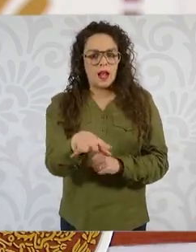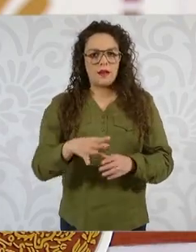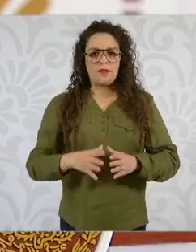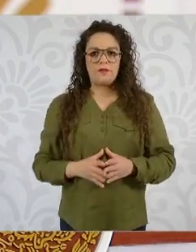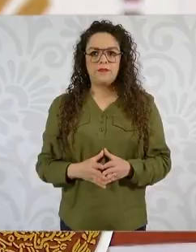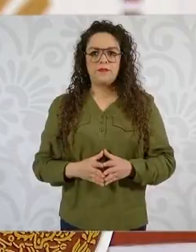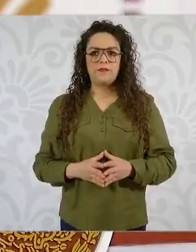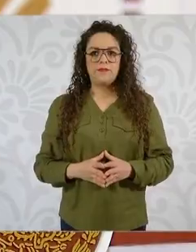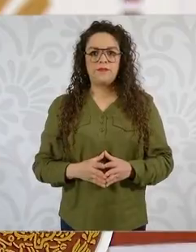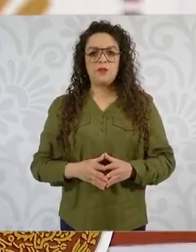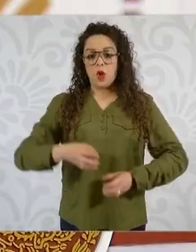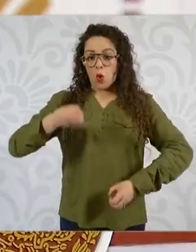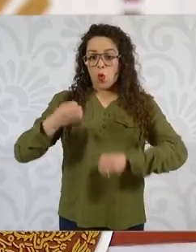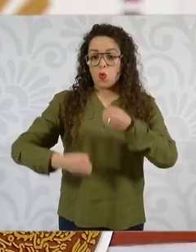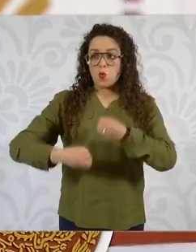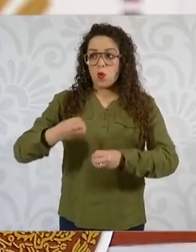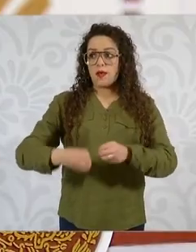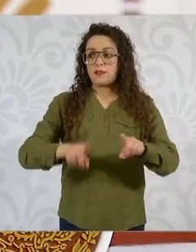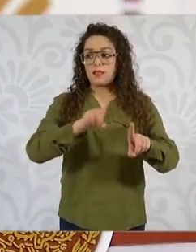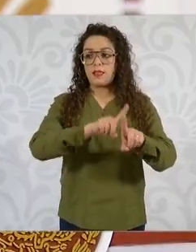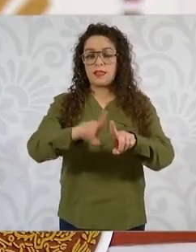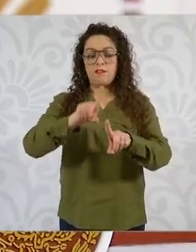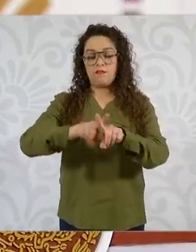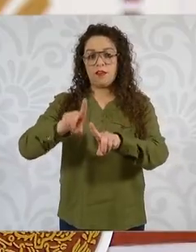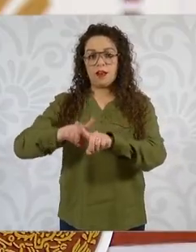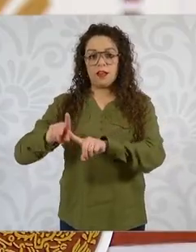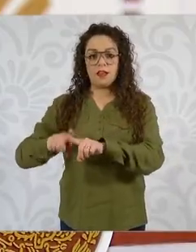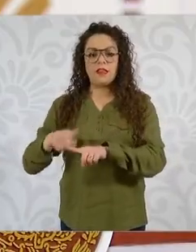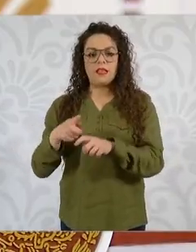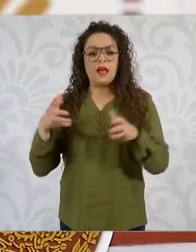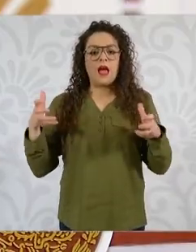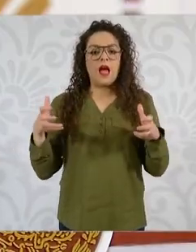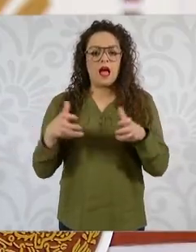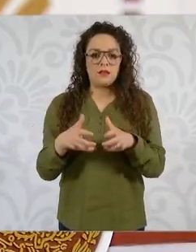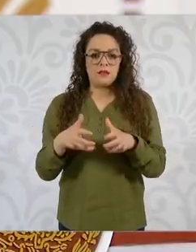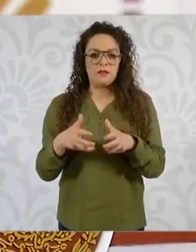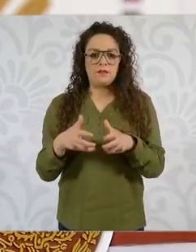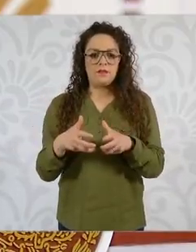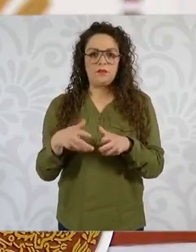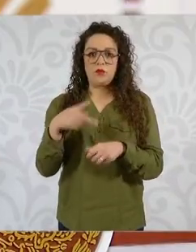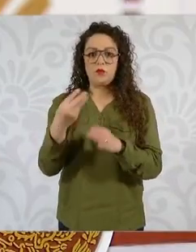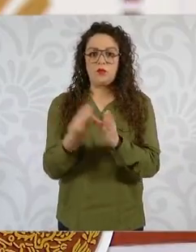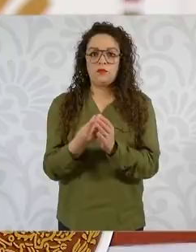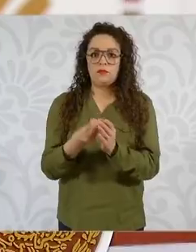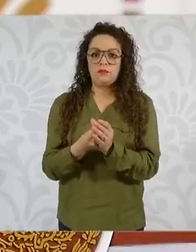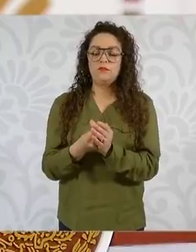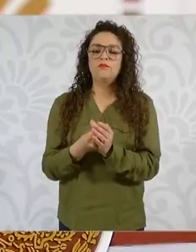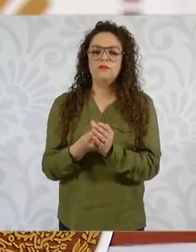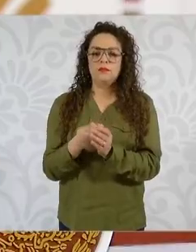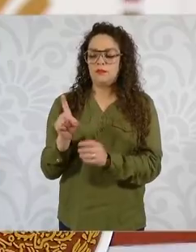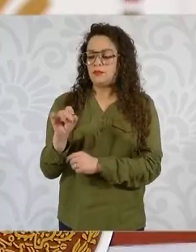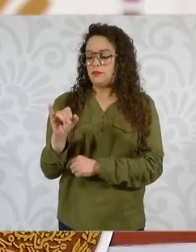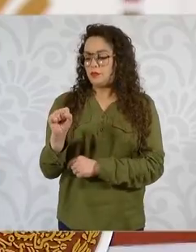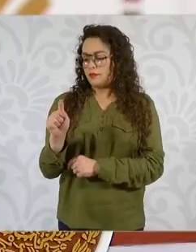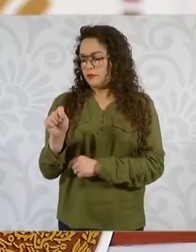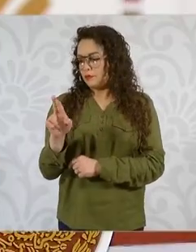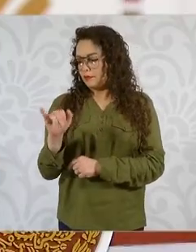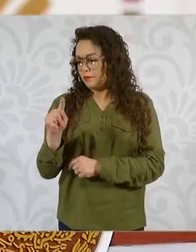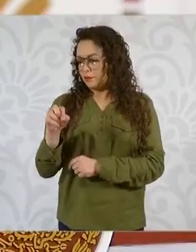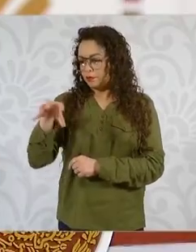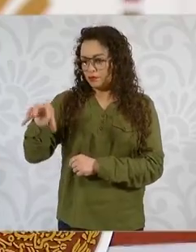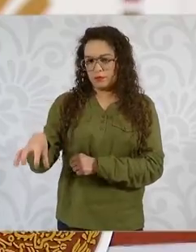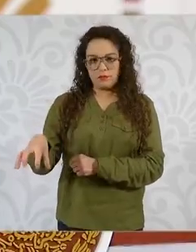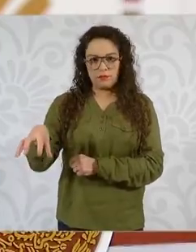distintos jueces, sobre todo jueces de distrito, emitiendo resoluciones de suspensión